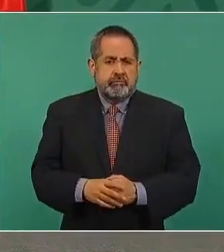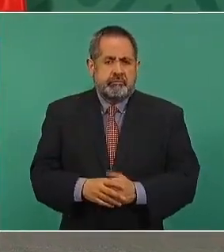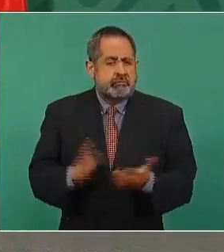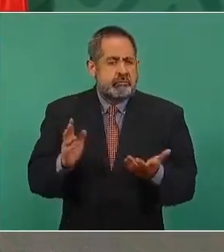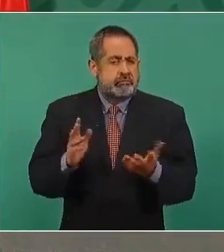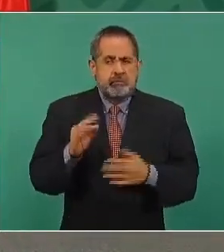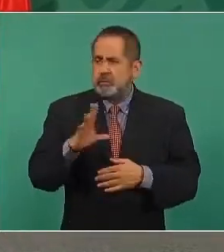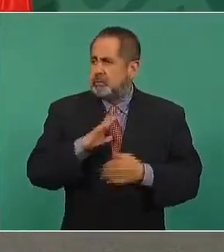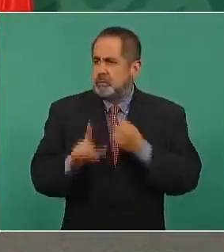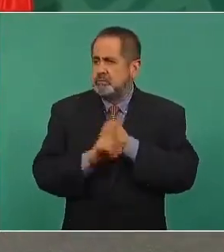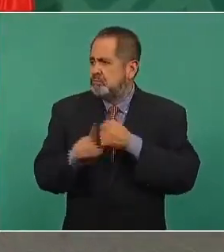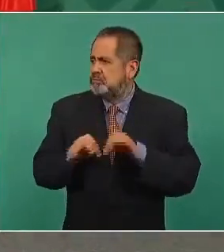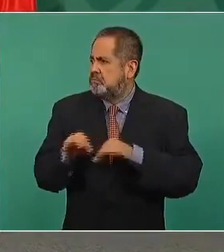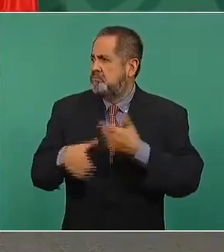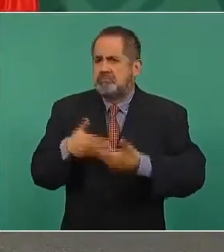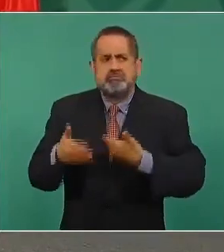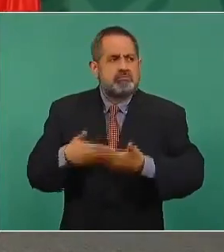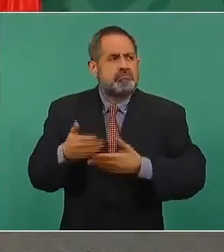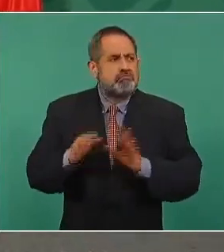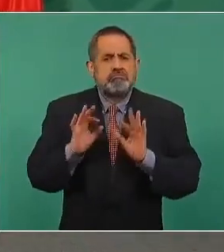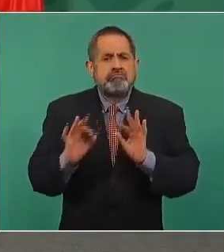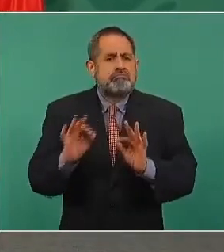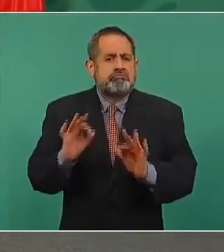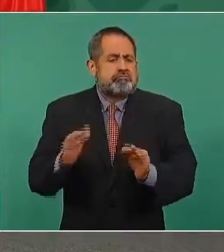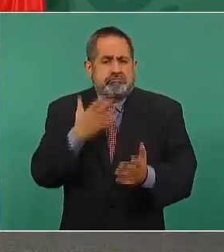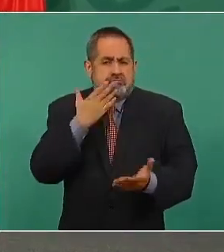sin ningún problema,